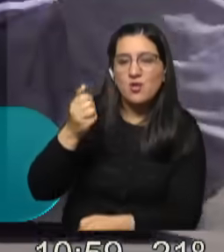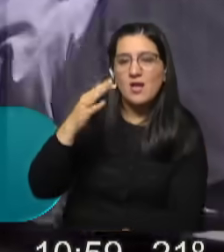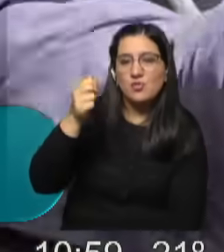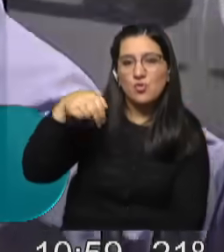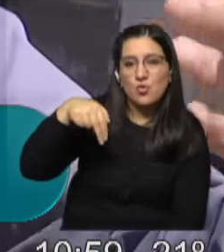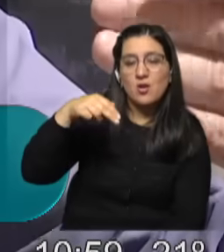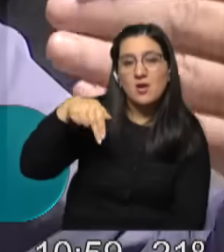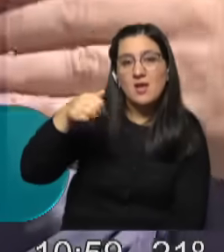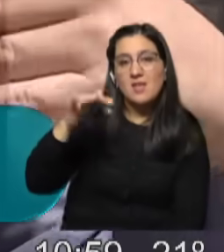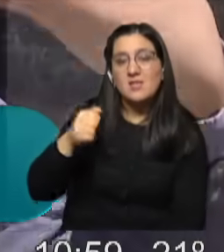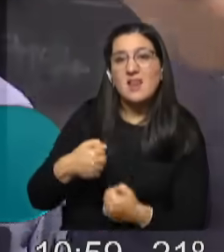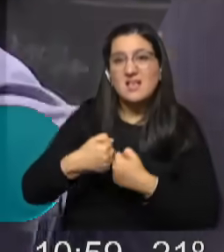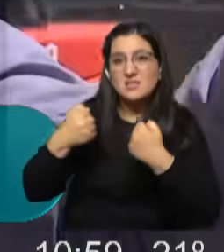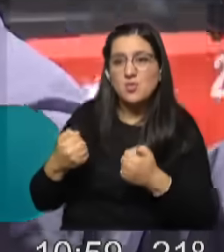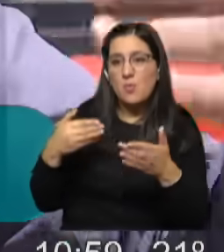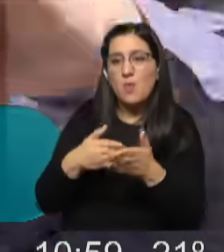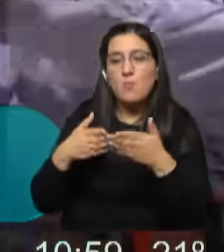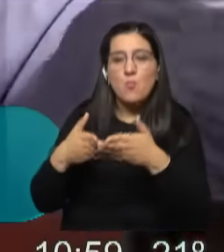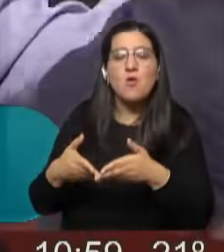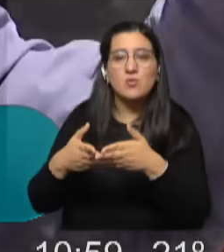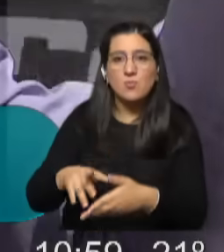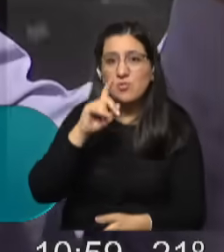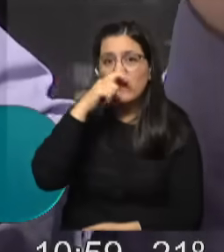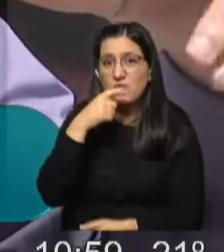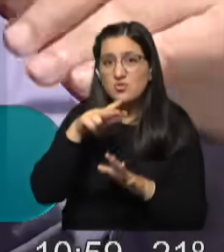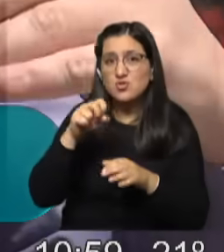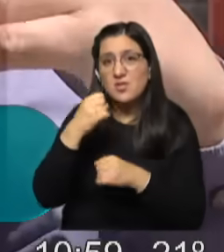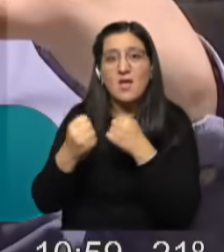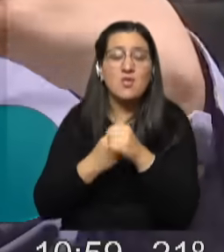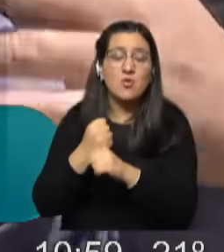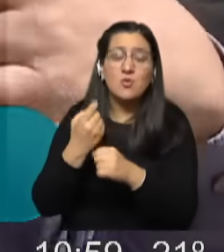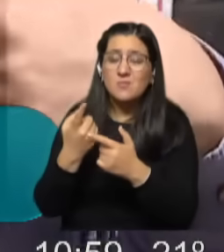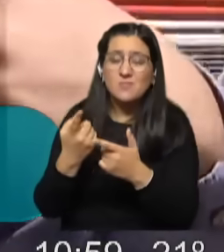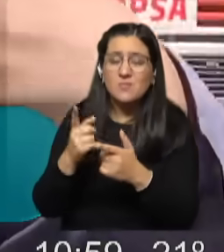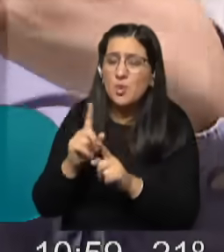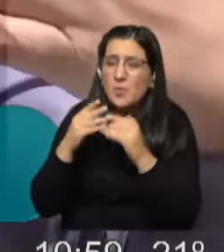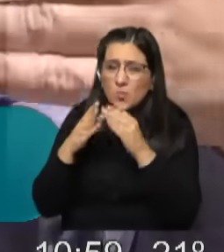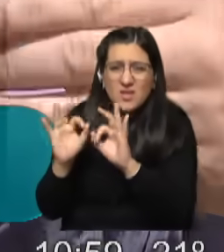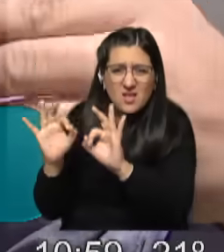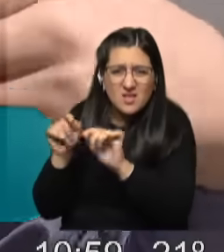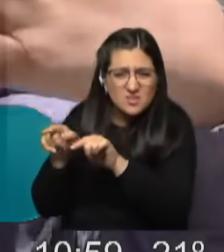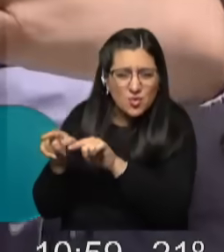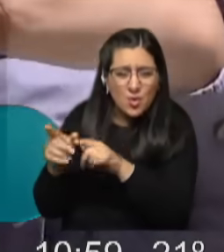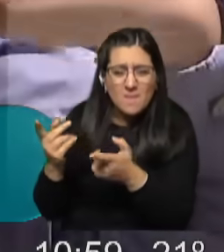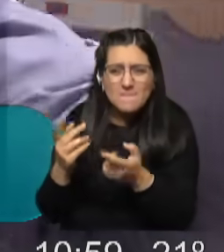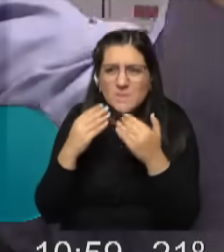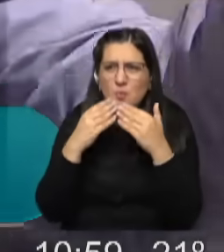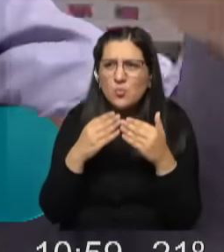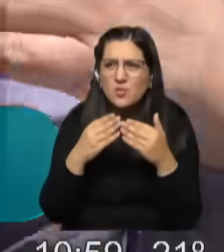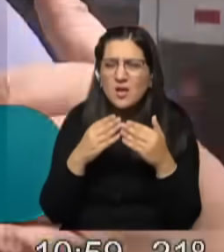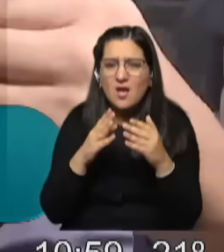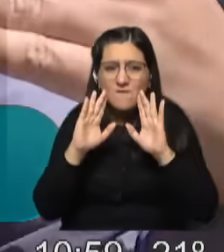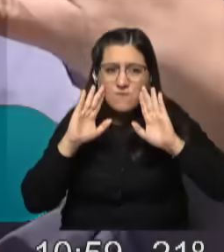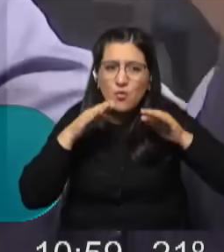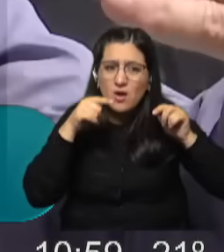extensión por 50 años por el puerto de Montevideo, por más que eso estaba haciendo en otra causa, sino que poco menos que, bueno, pone en